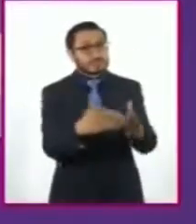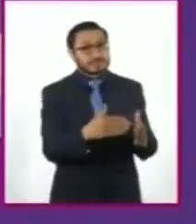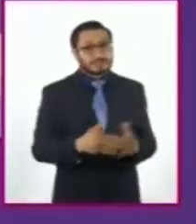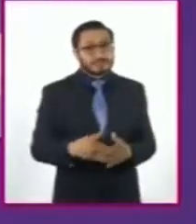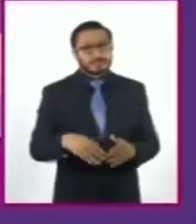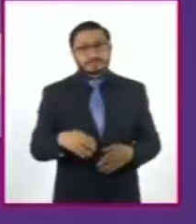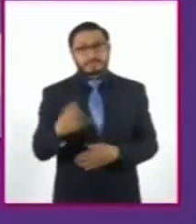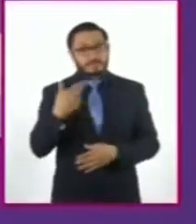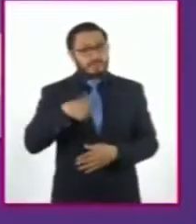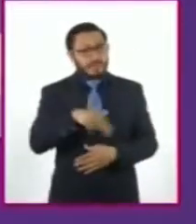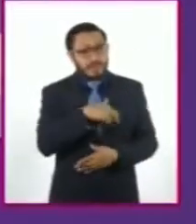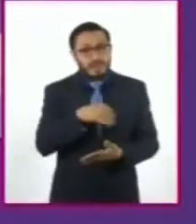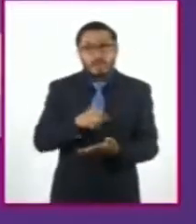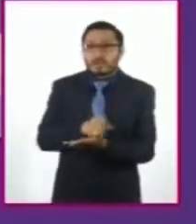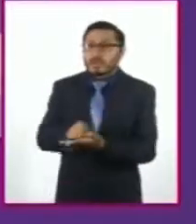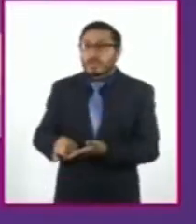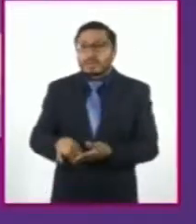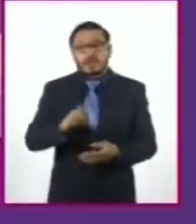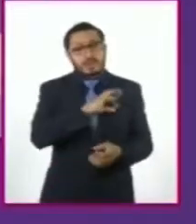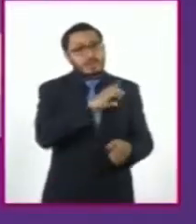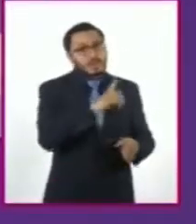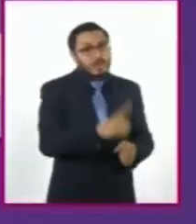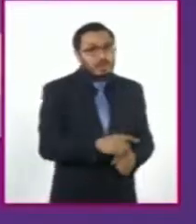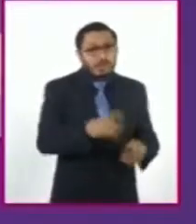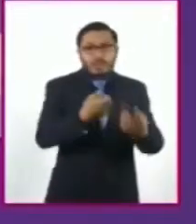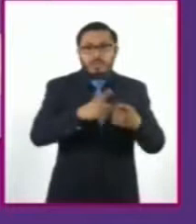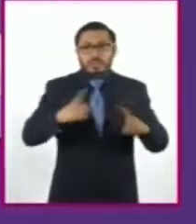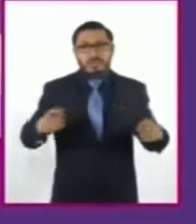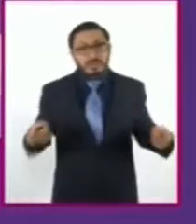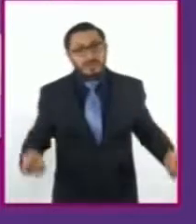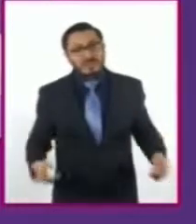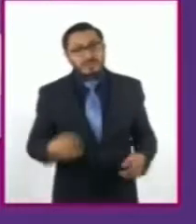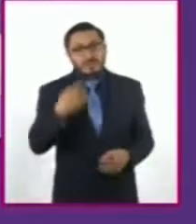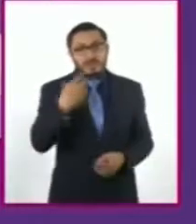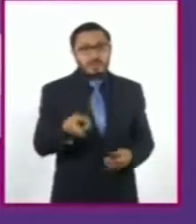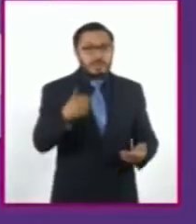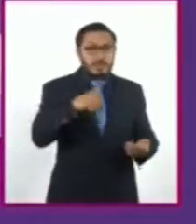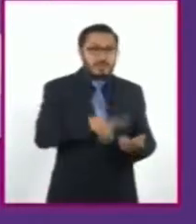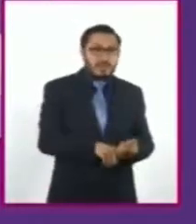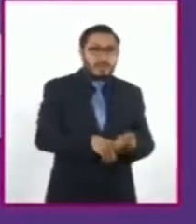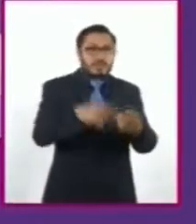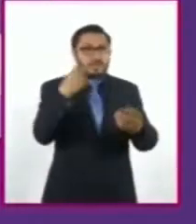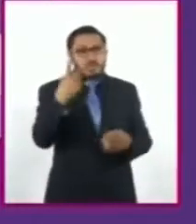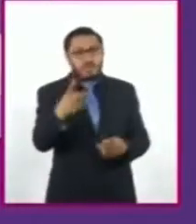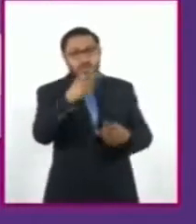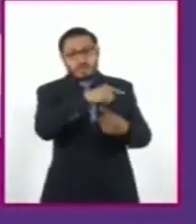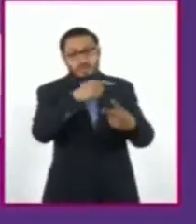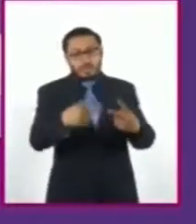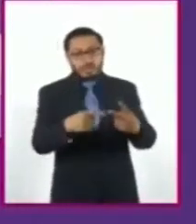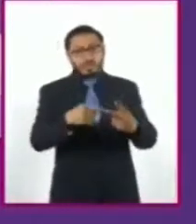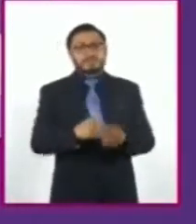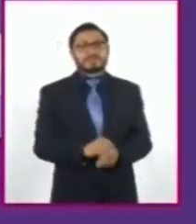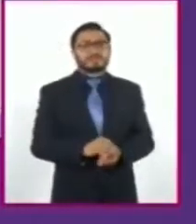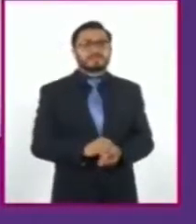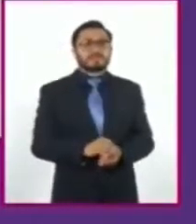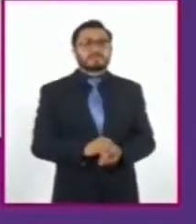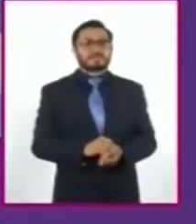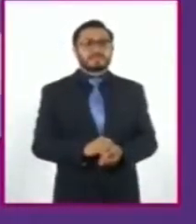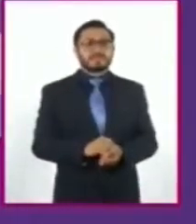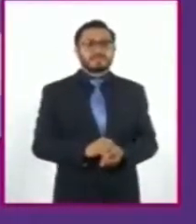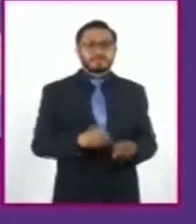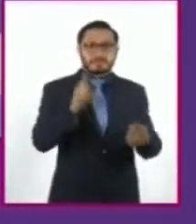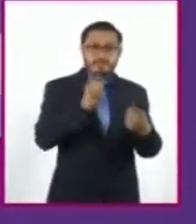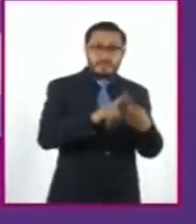Nuestras decisiones y oportunidades de desarrollo están influidas por dos tipos de factores.